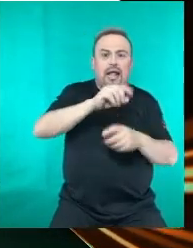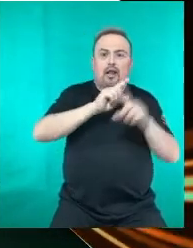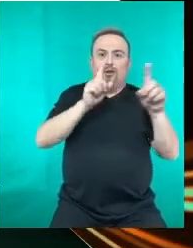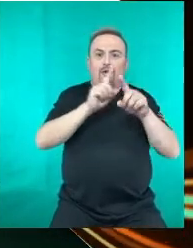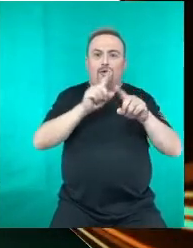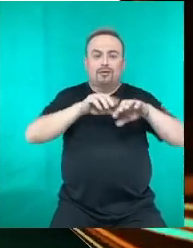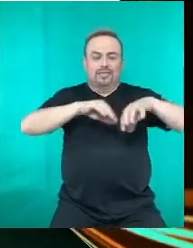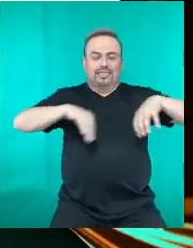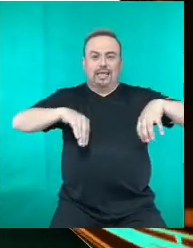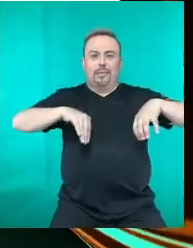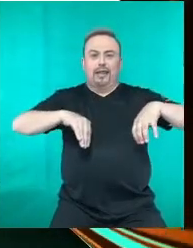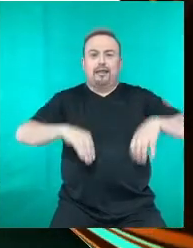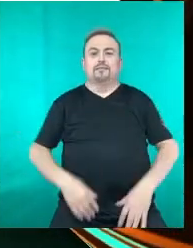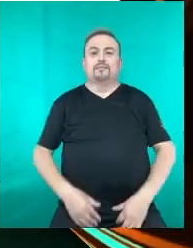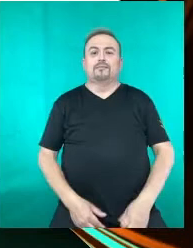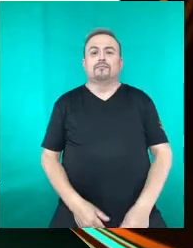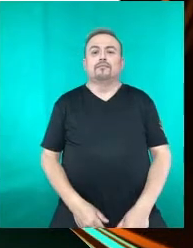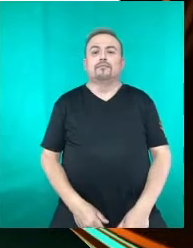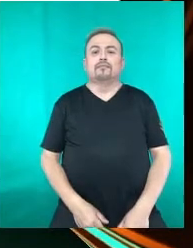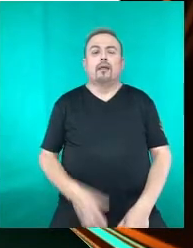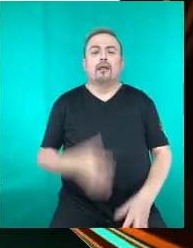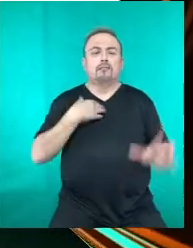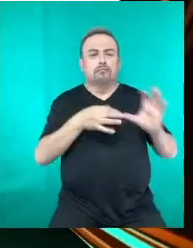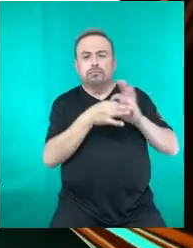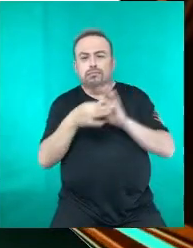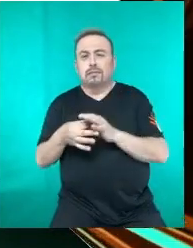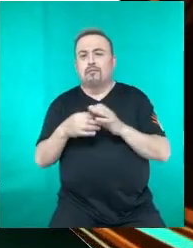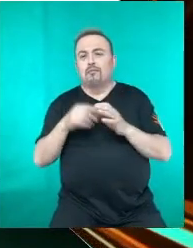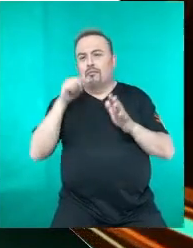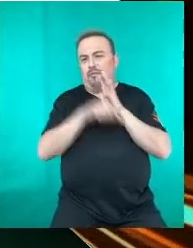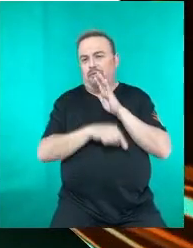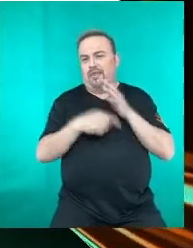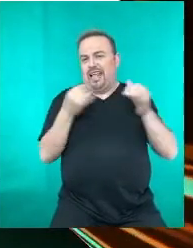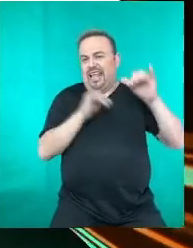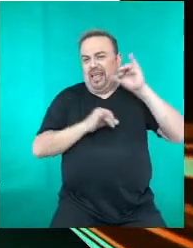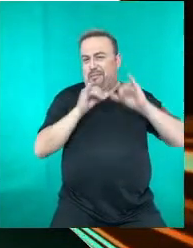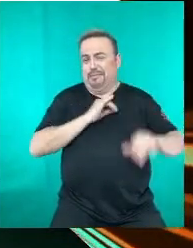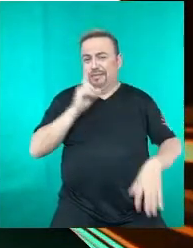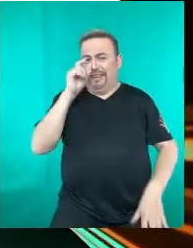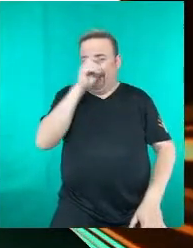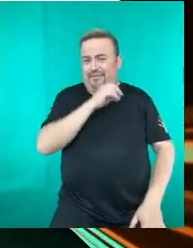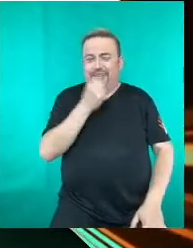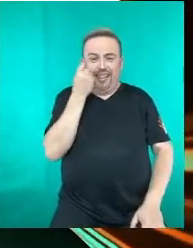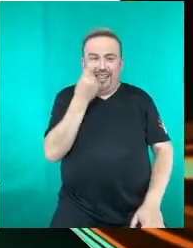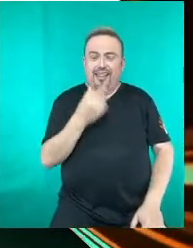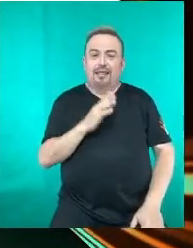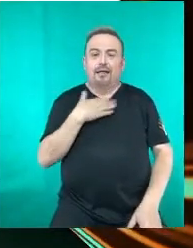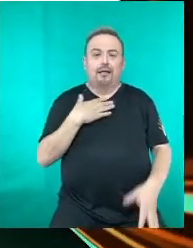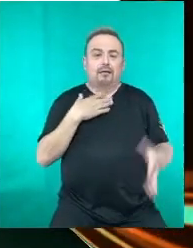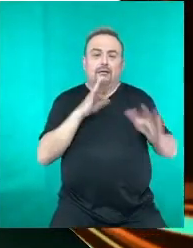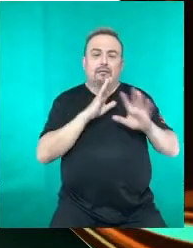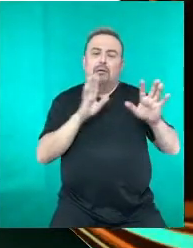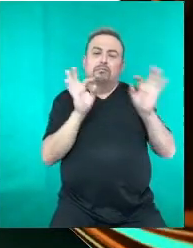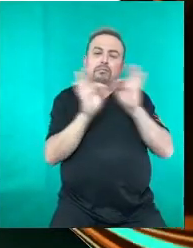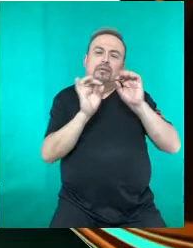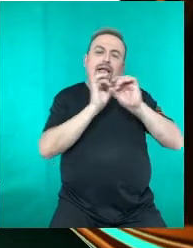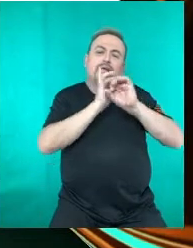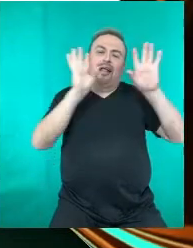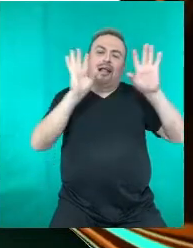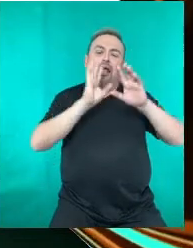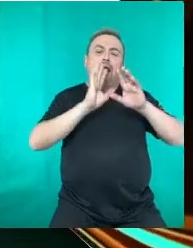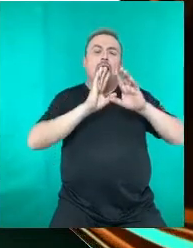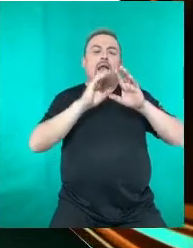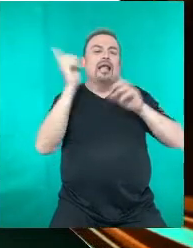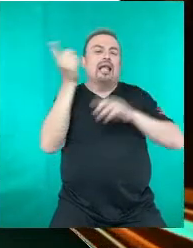contactarse entre sí. No voy a detallar en ello porque es bastante complejo tal vez explicar en